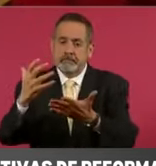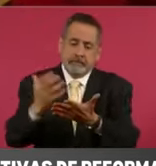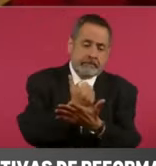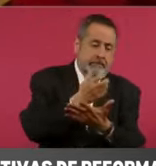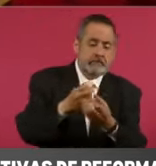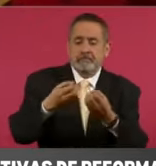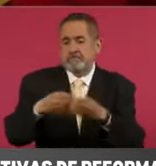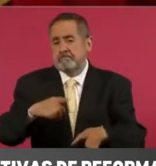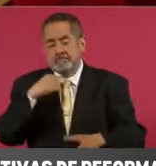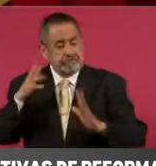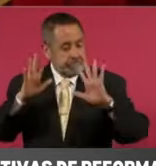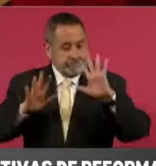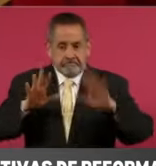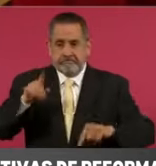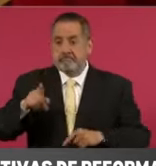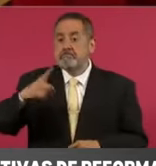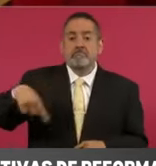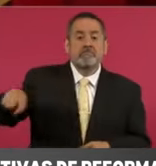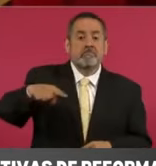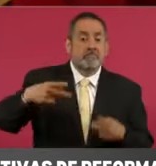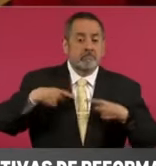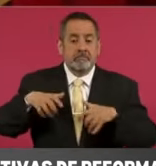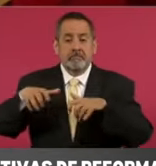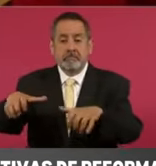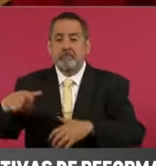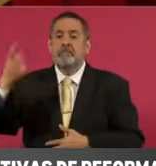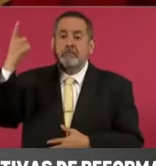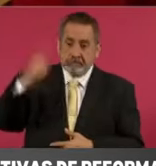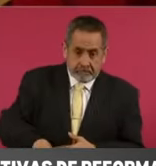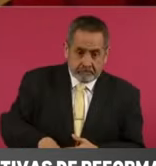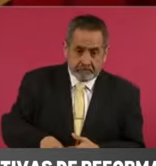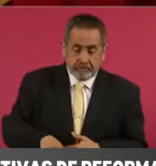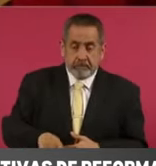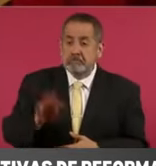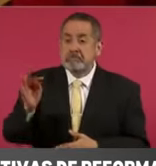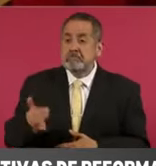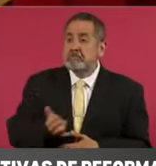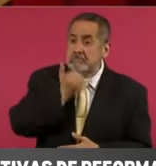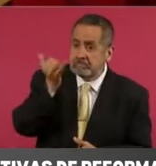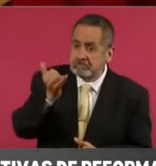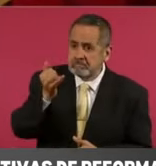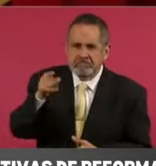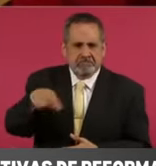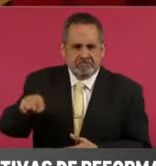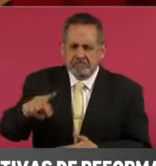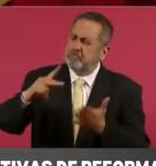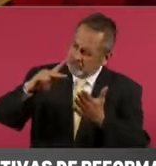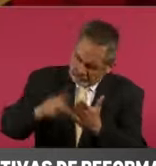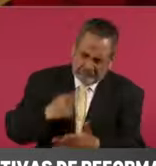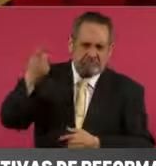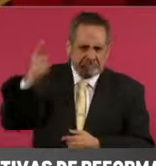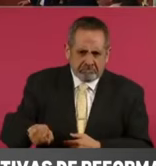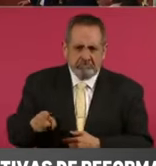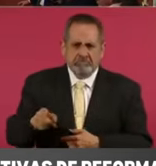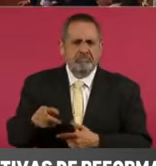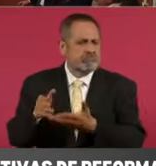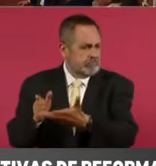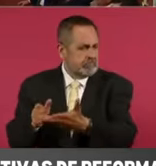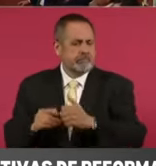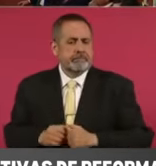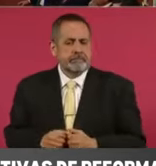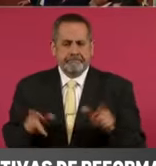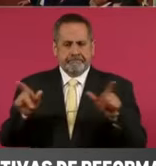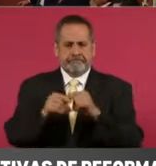manda, y si se equivoca, vuelve a mandar. En síntesis, mi